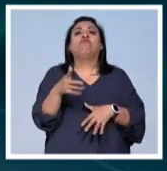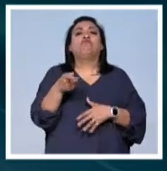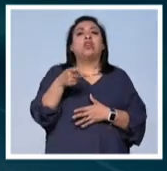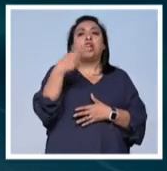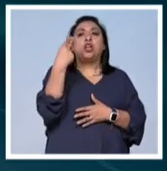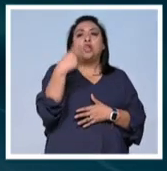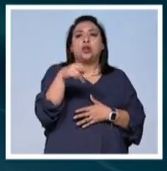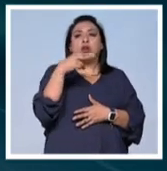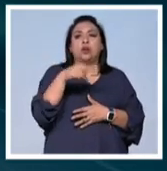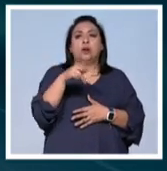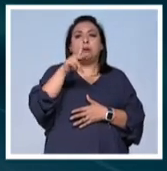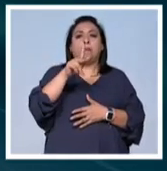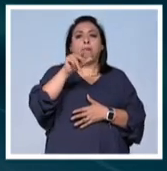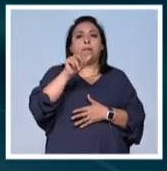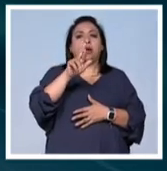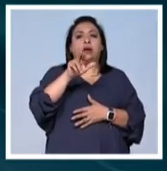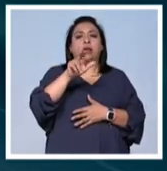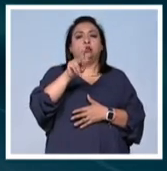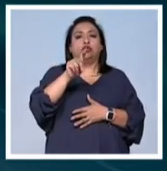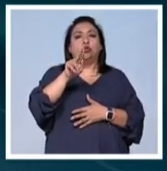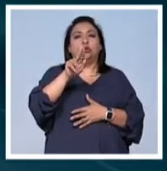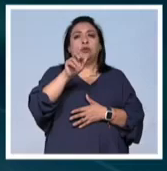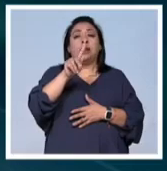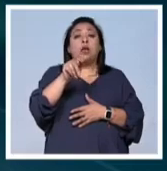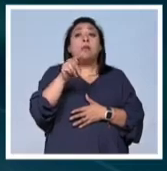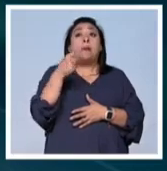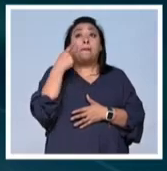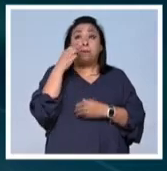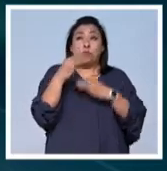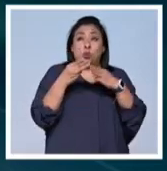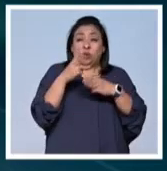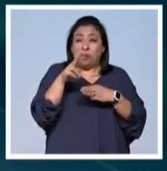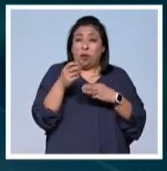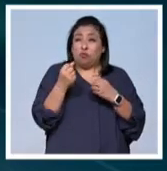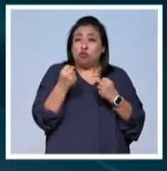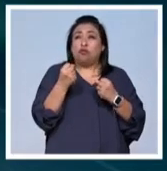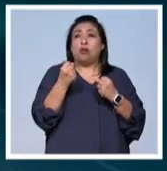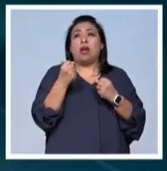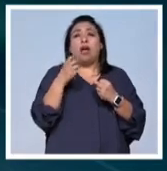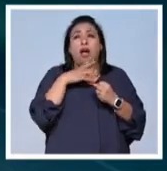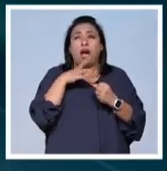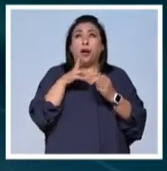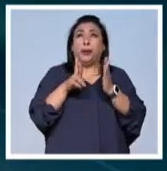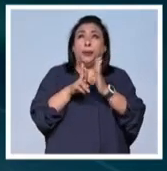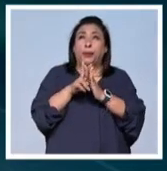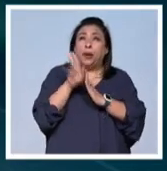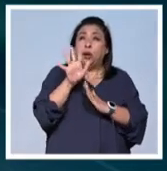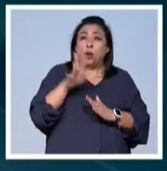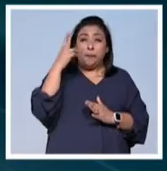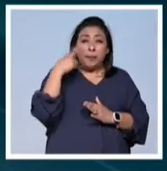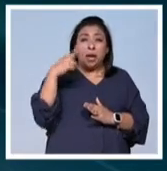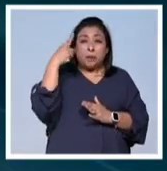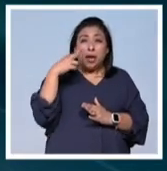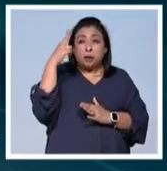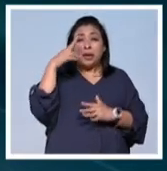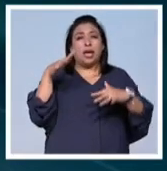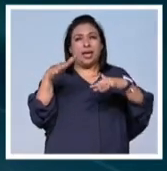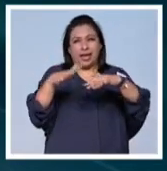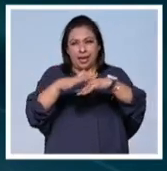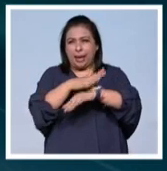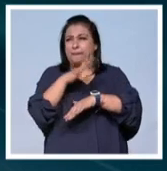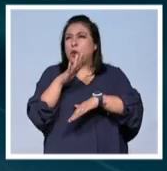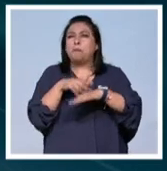ha bautizado como para astronautfisibility Pues en el mundo extremadamente preciso de los viajes espaciales incluso las